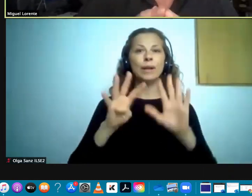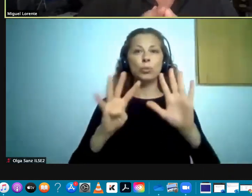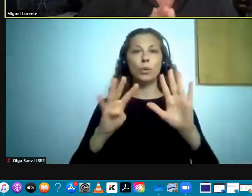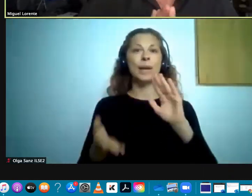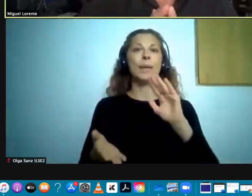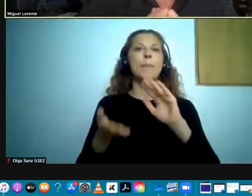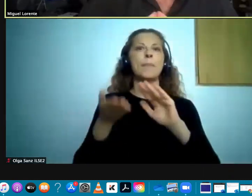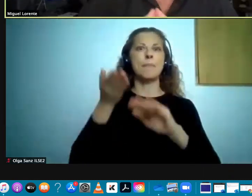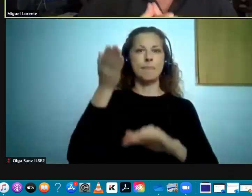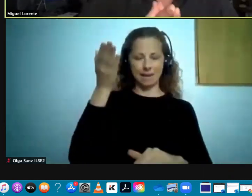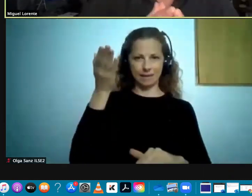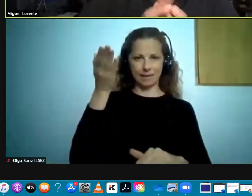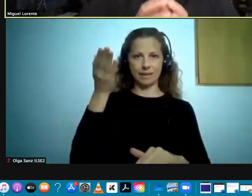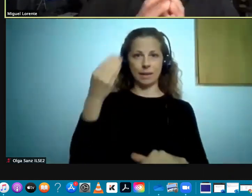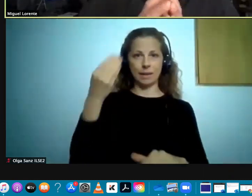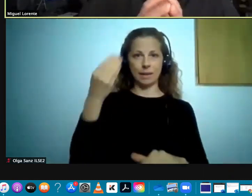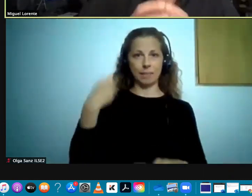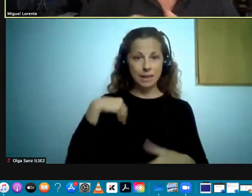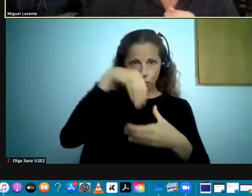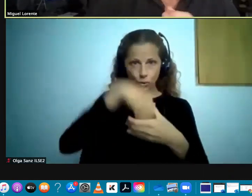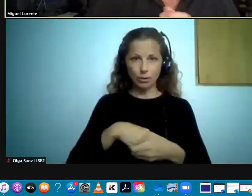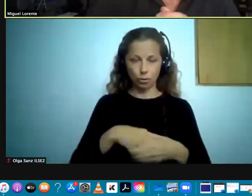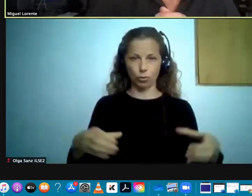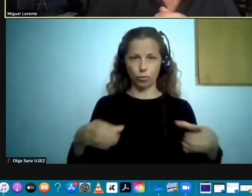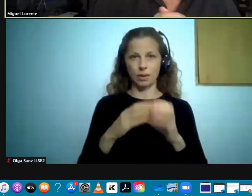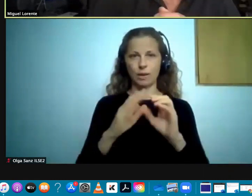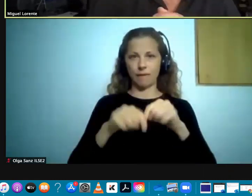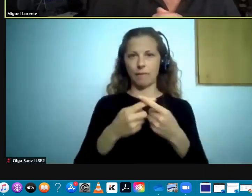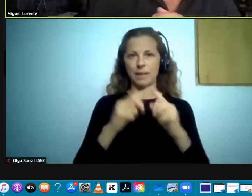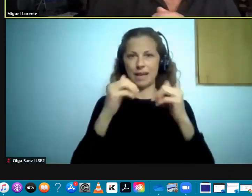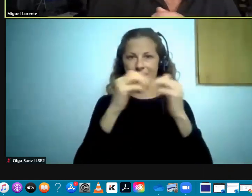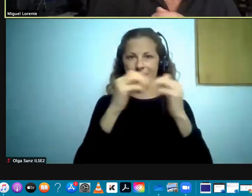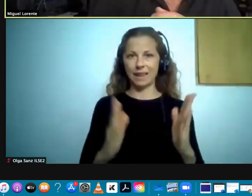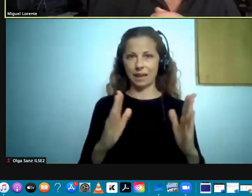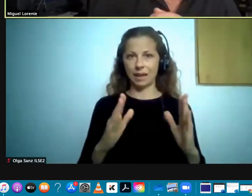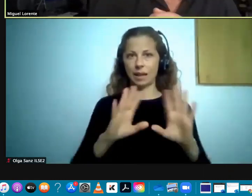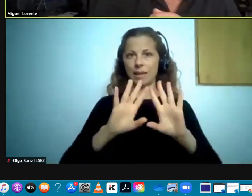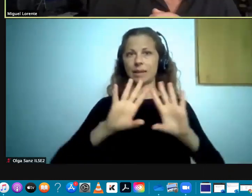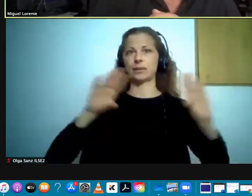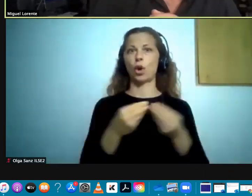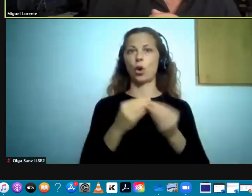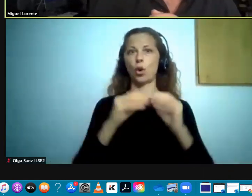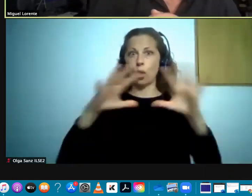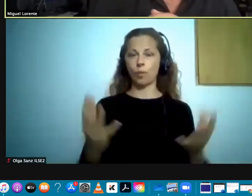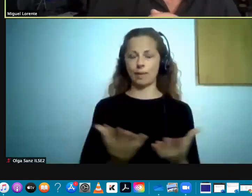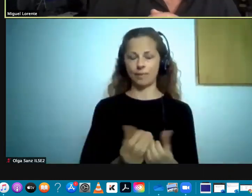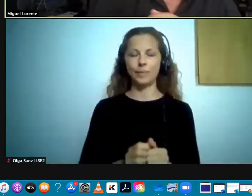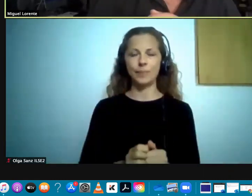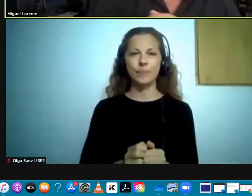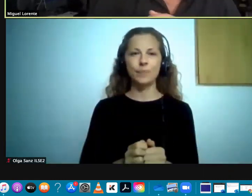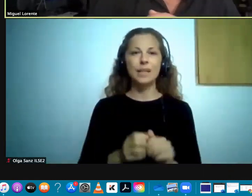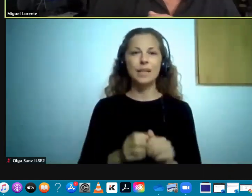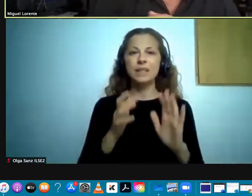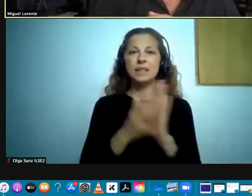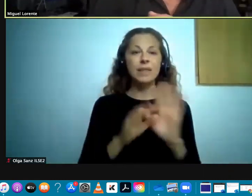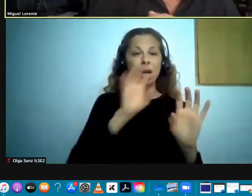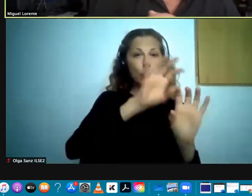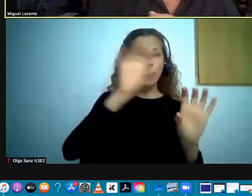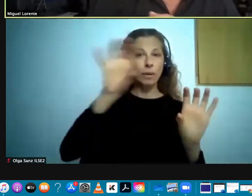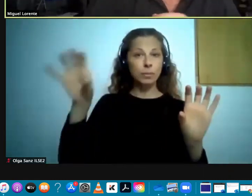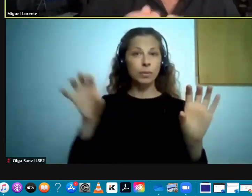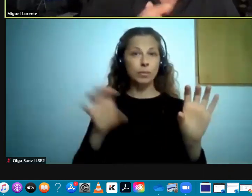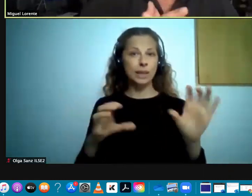número de femicidios a nivel global. Un incremento que ha sido, digamos, común en todos los continentes,